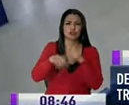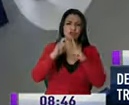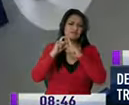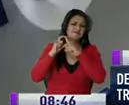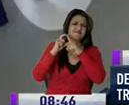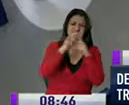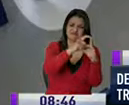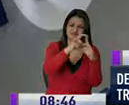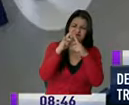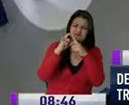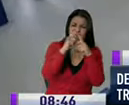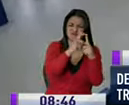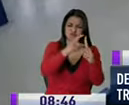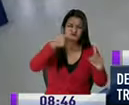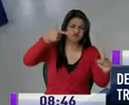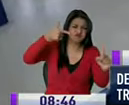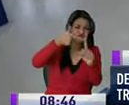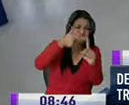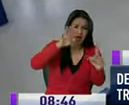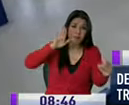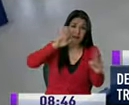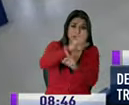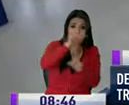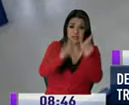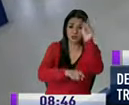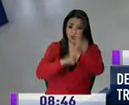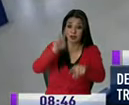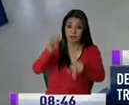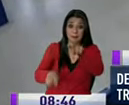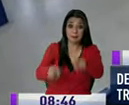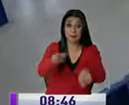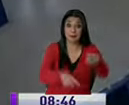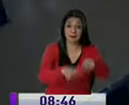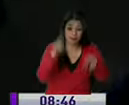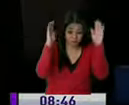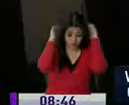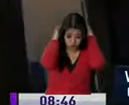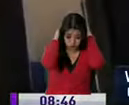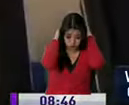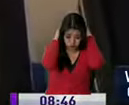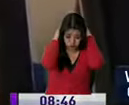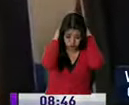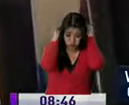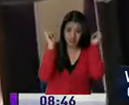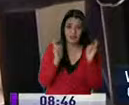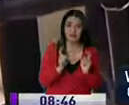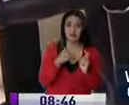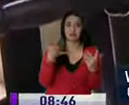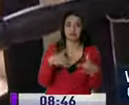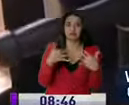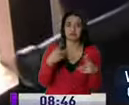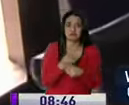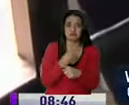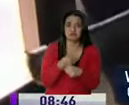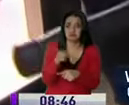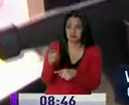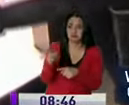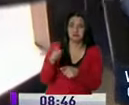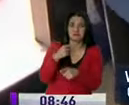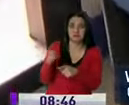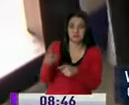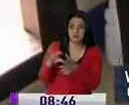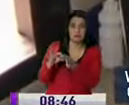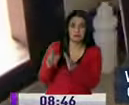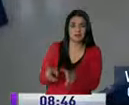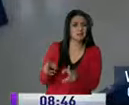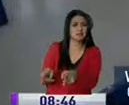malas palabras, nos amedrentaron, que si no haces lo que te digo te exploto la cabeza. Ahí a mi compañero también, en este lado de acá también que estaba, le dijeron